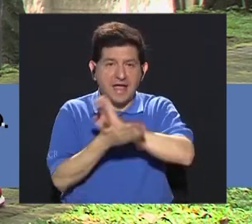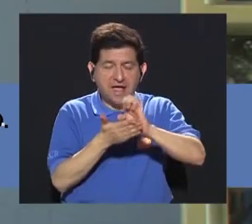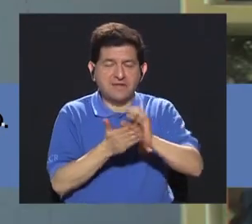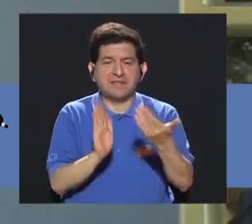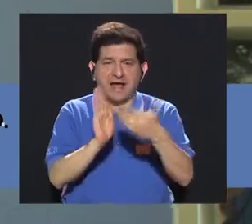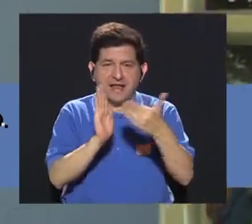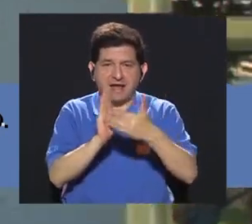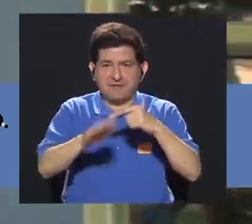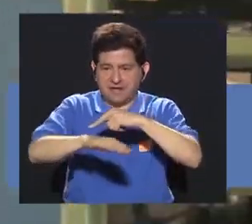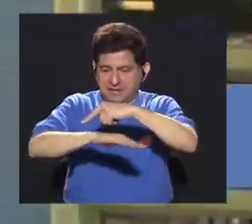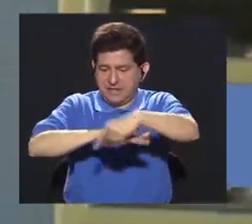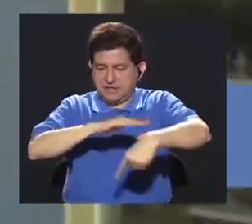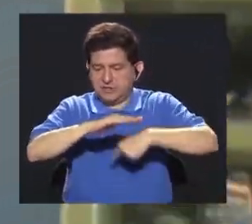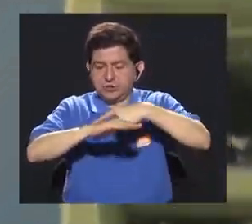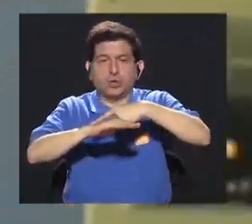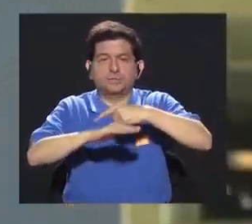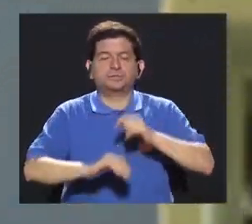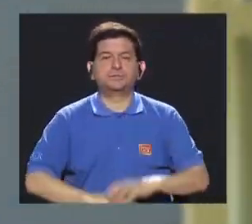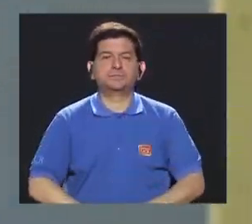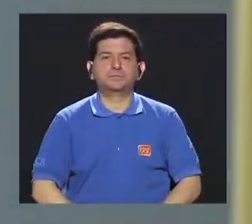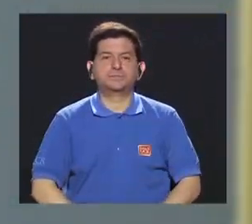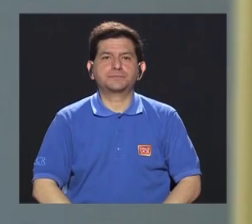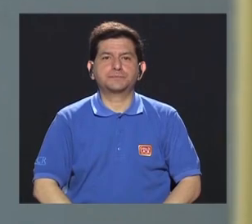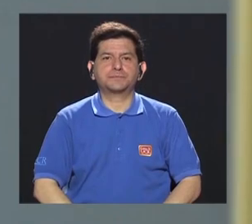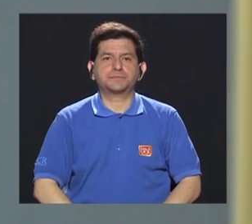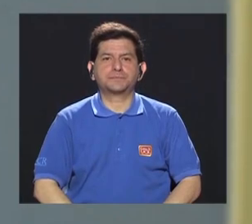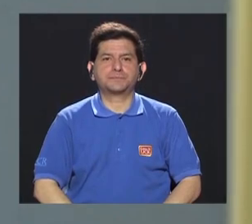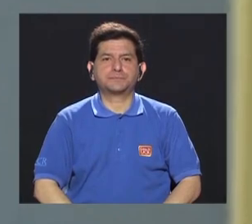recto posible para evitar una lesión en la muñeca.